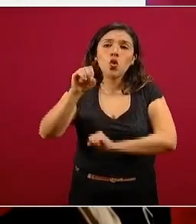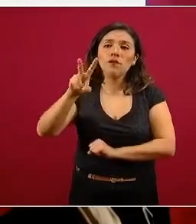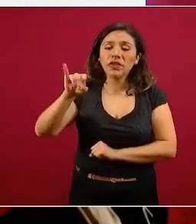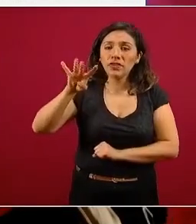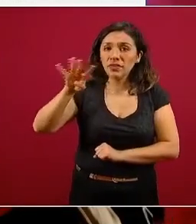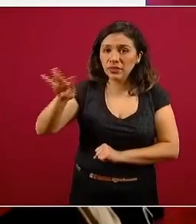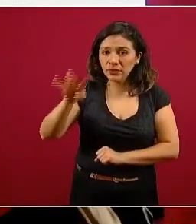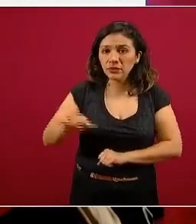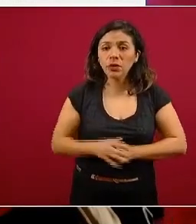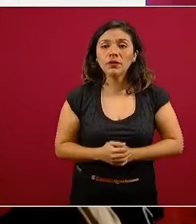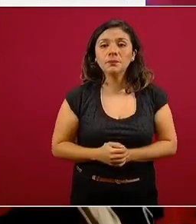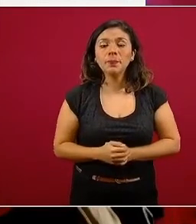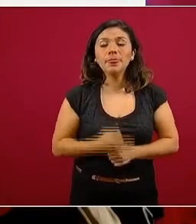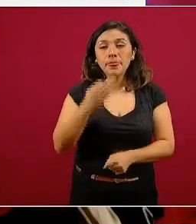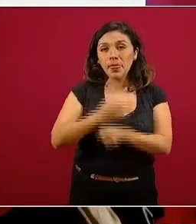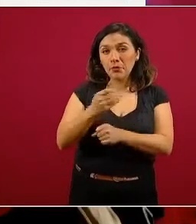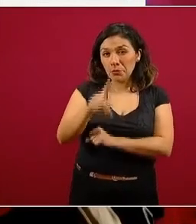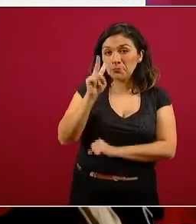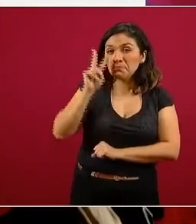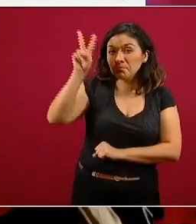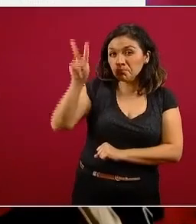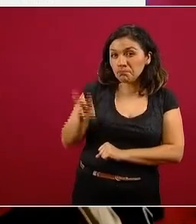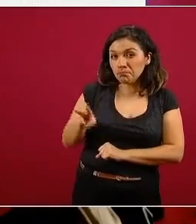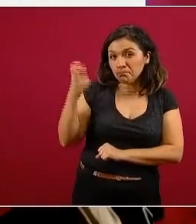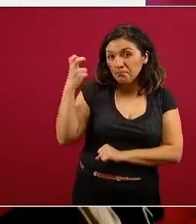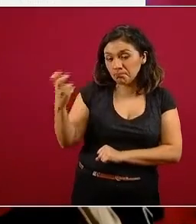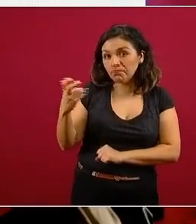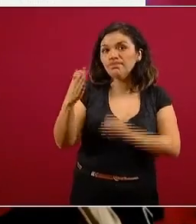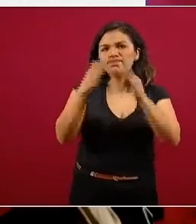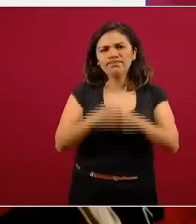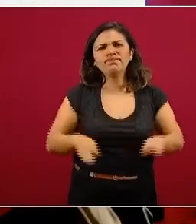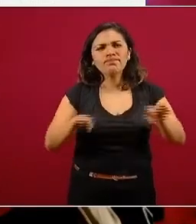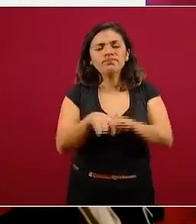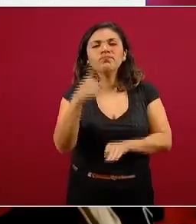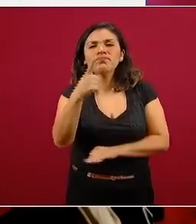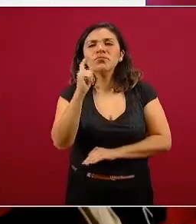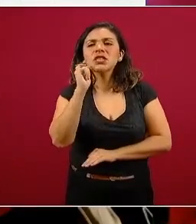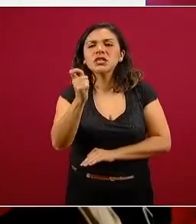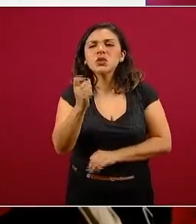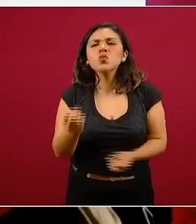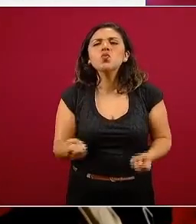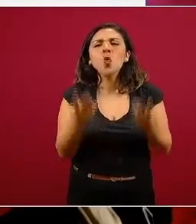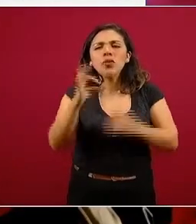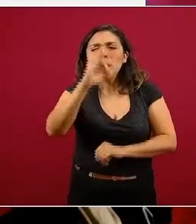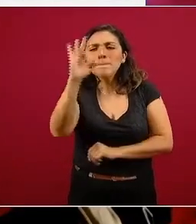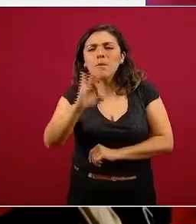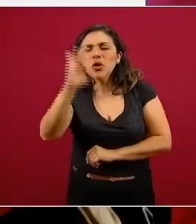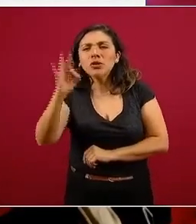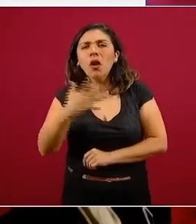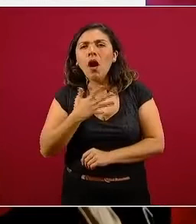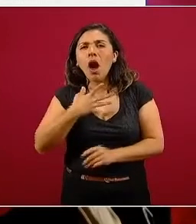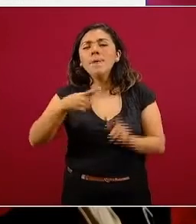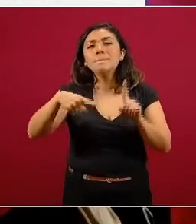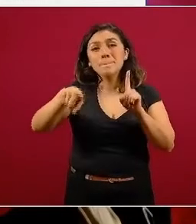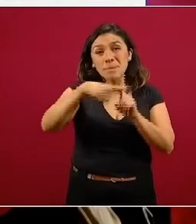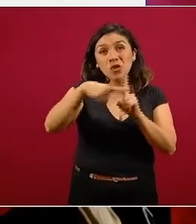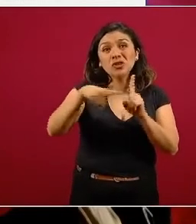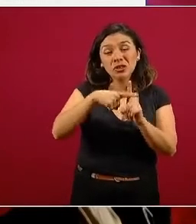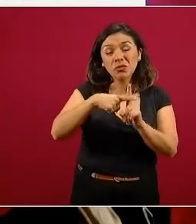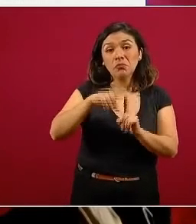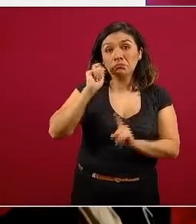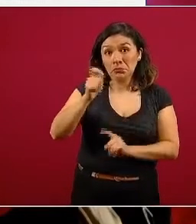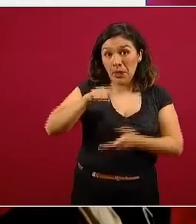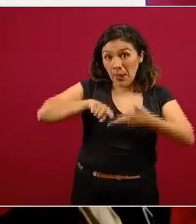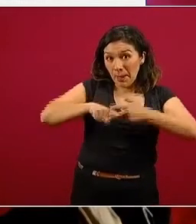COVID-19. Podemos ver un dato importante, que es precisamente el porcentaje de positividad desde